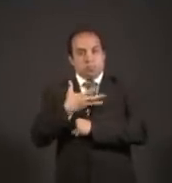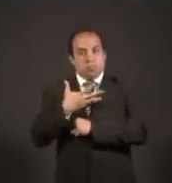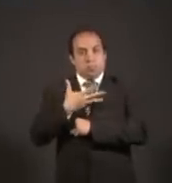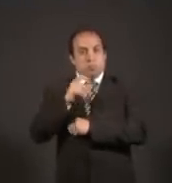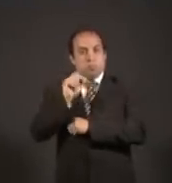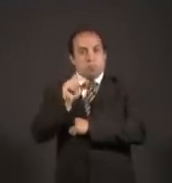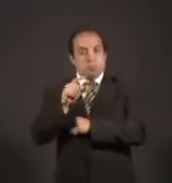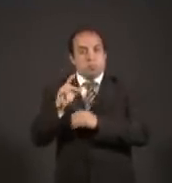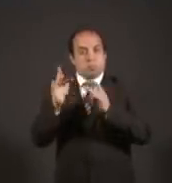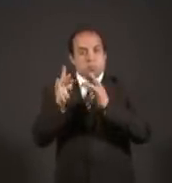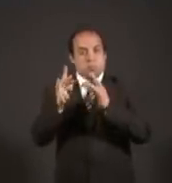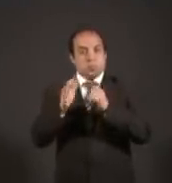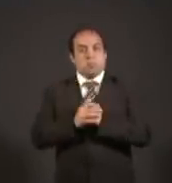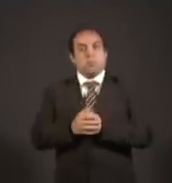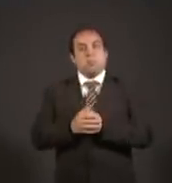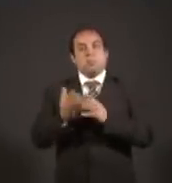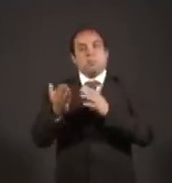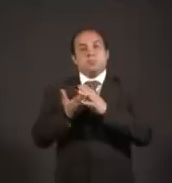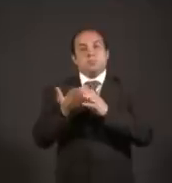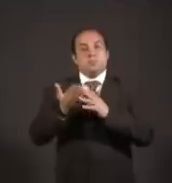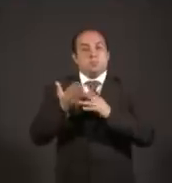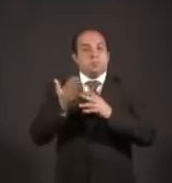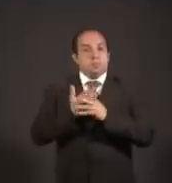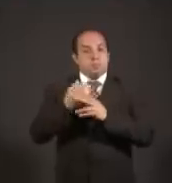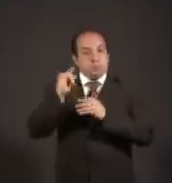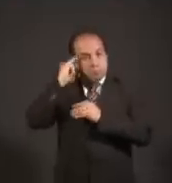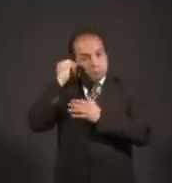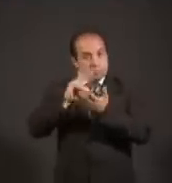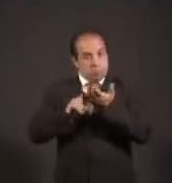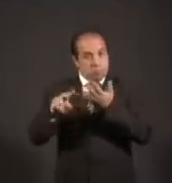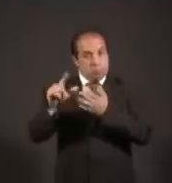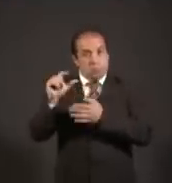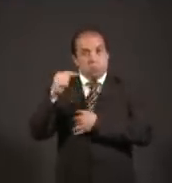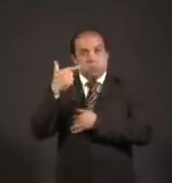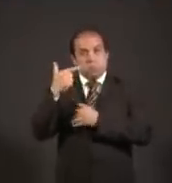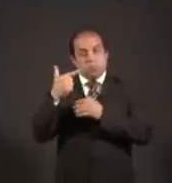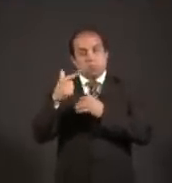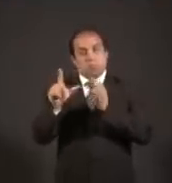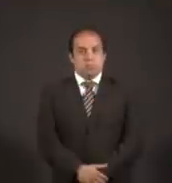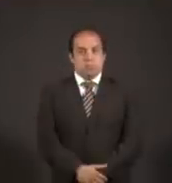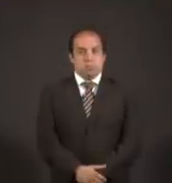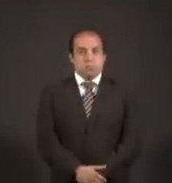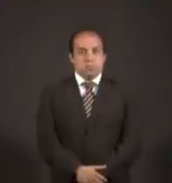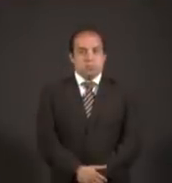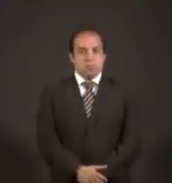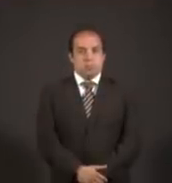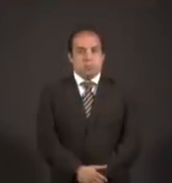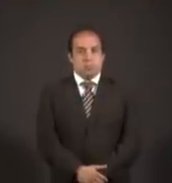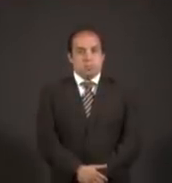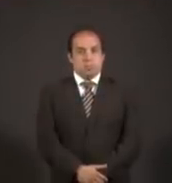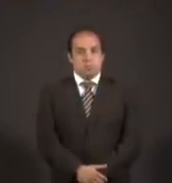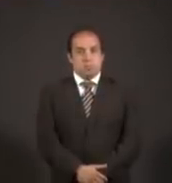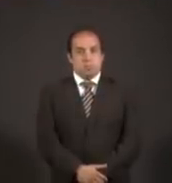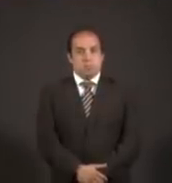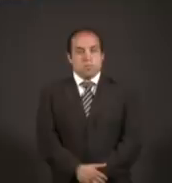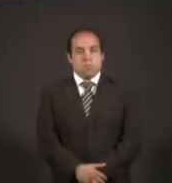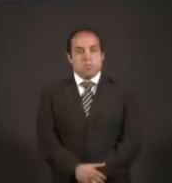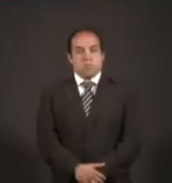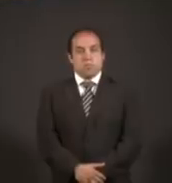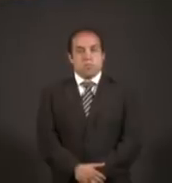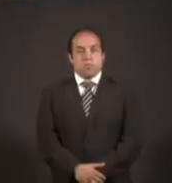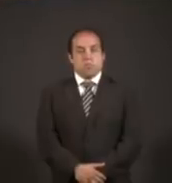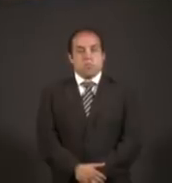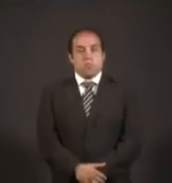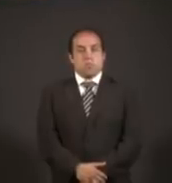con la estación Indios Verdes de la línea 3 del metro y la línea 1 de Metrobús. El recorrido que inició la jefa